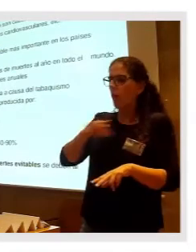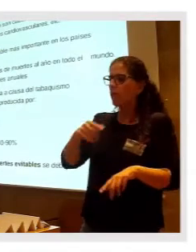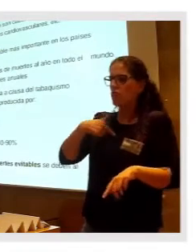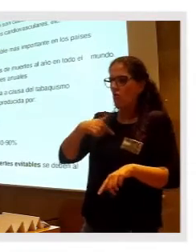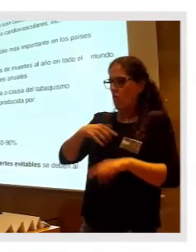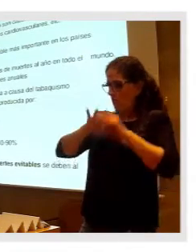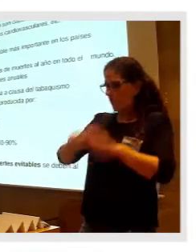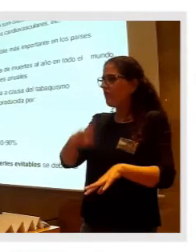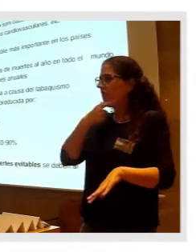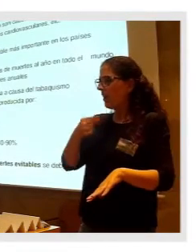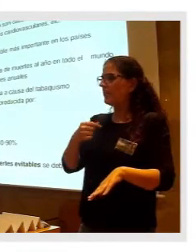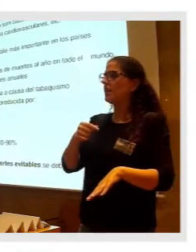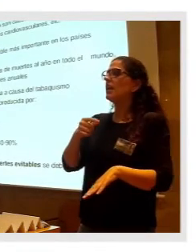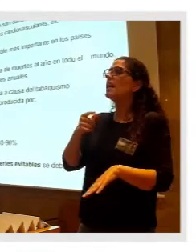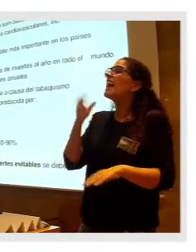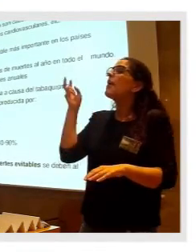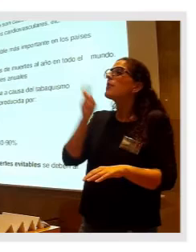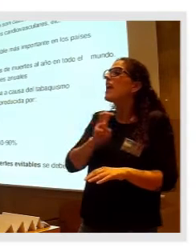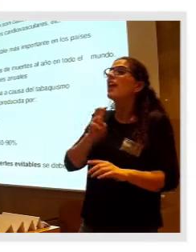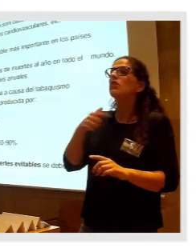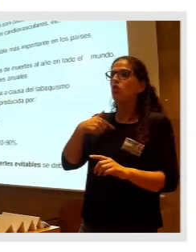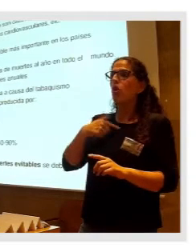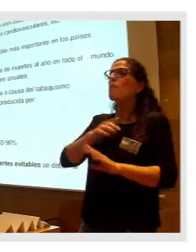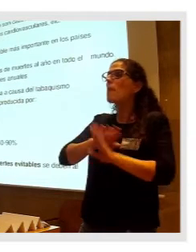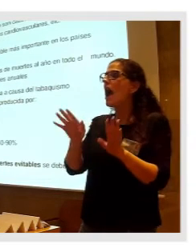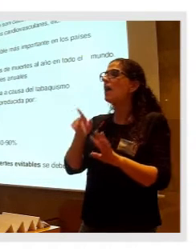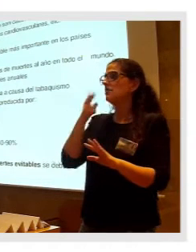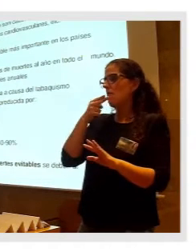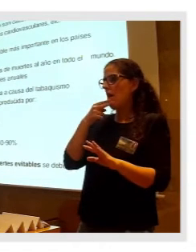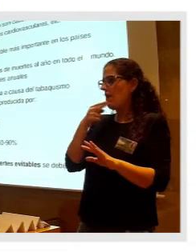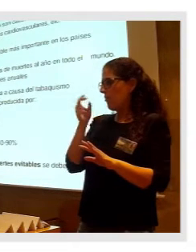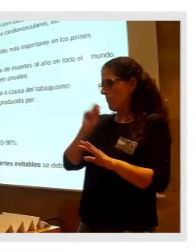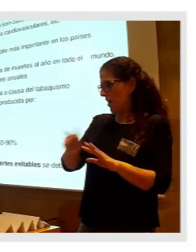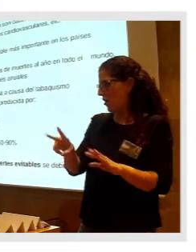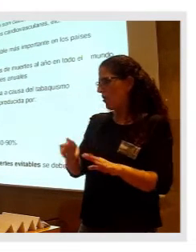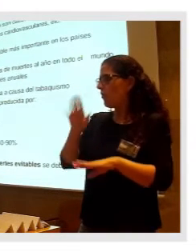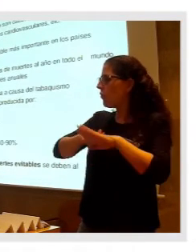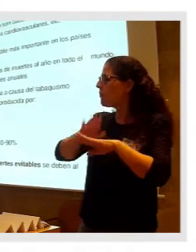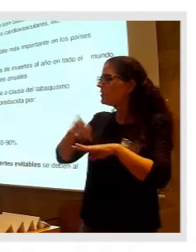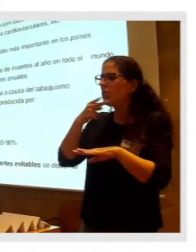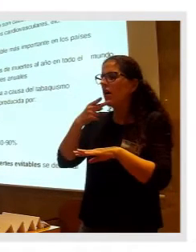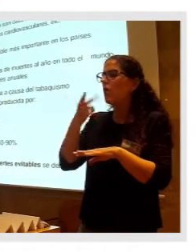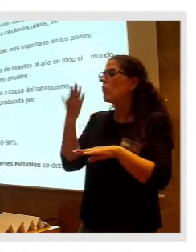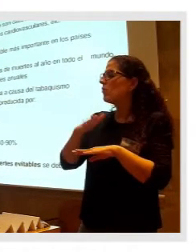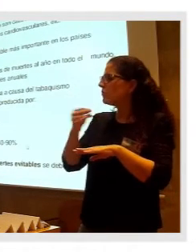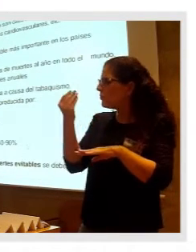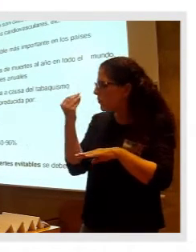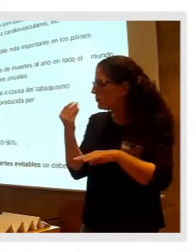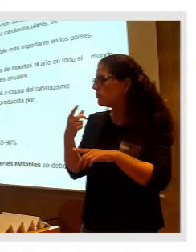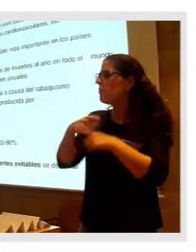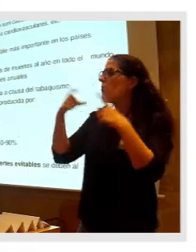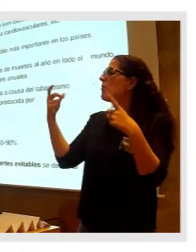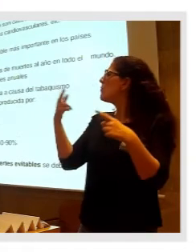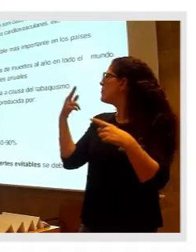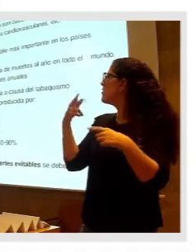especialista posteriormente, ¿de acuerdo? Fijaros, cada 10 minutos fallece una persona a causa del tabaquismo, produce un aumento increíble